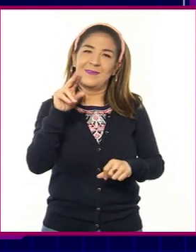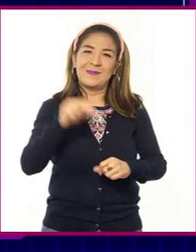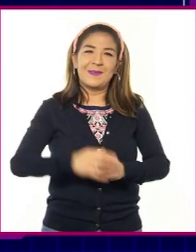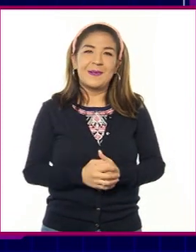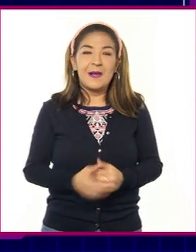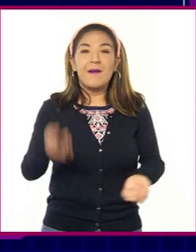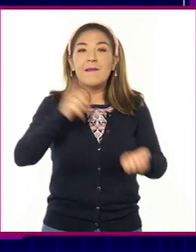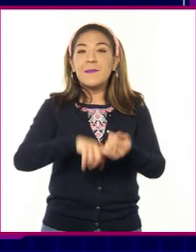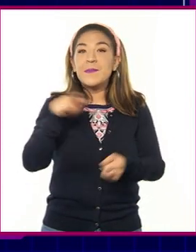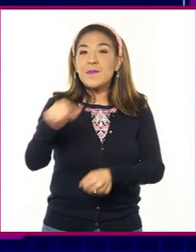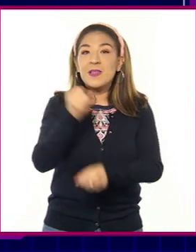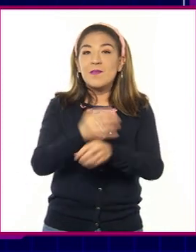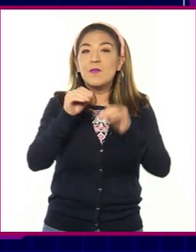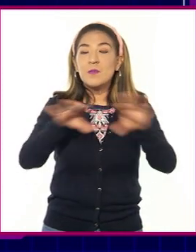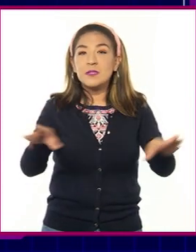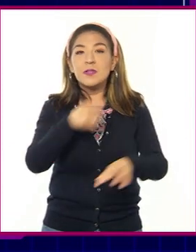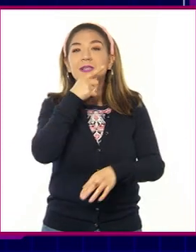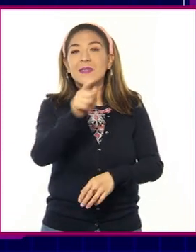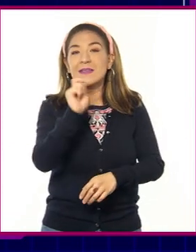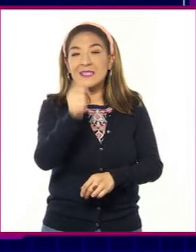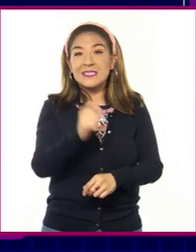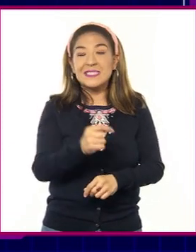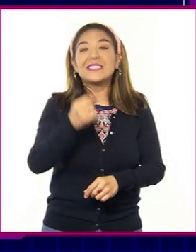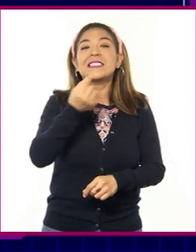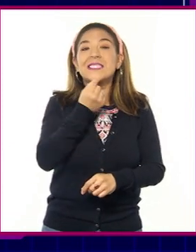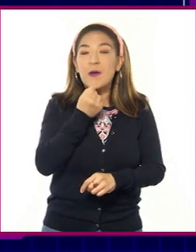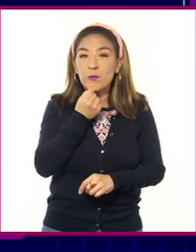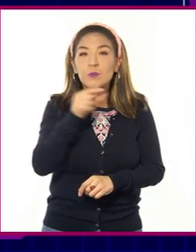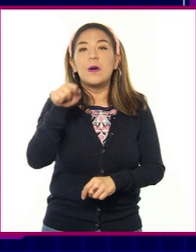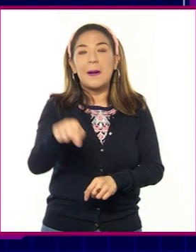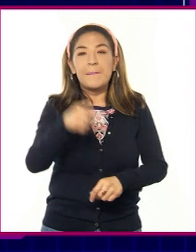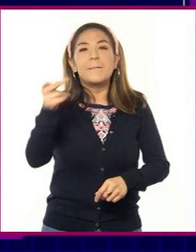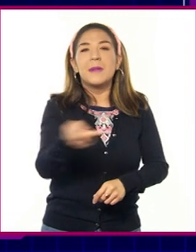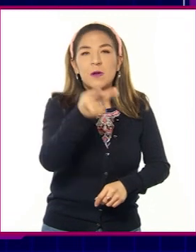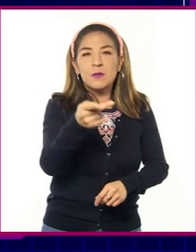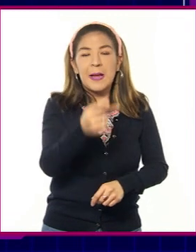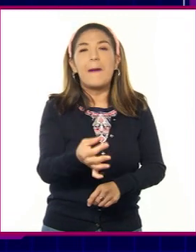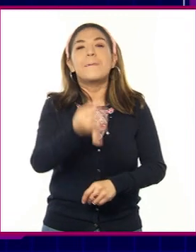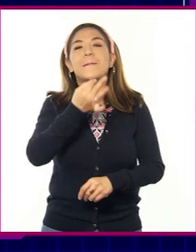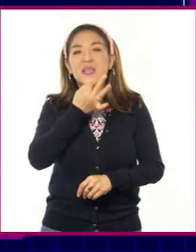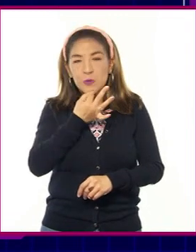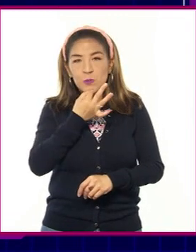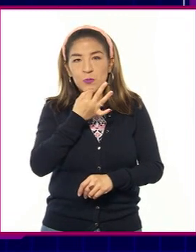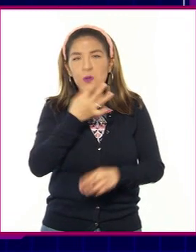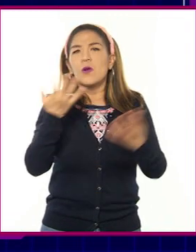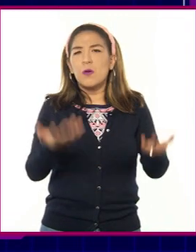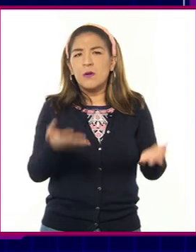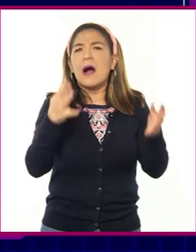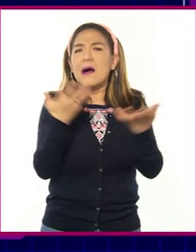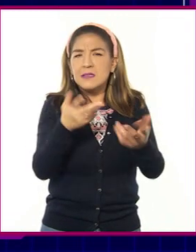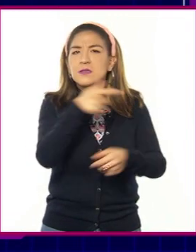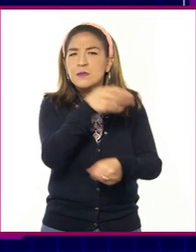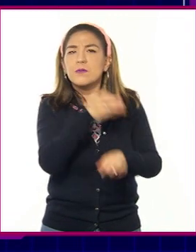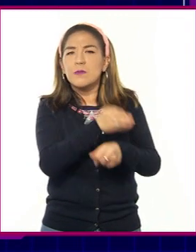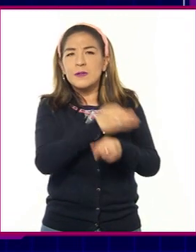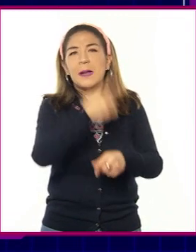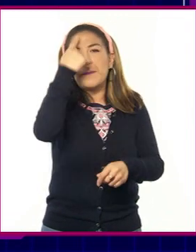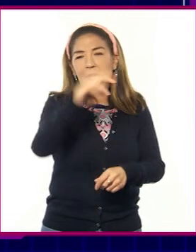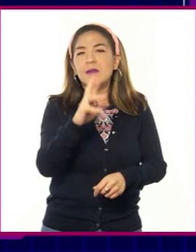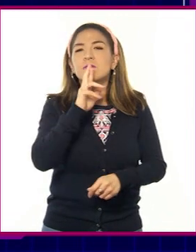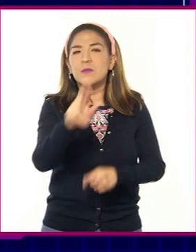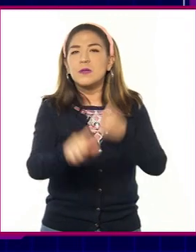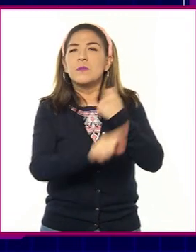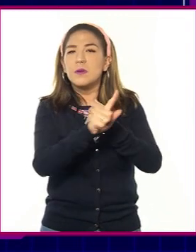los datos del problema se refiere a segundos y se pregunta por minutos. ¿Qué procedimiento puede seguir para resolver